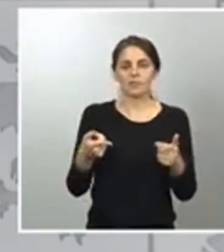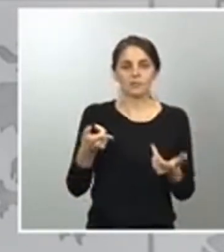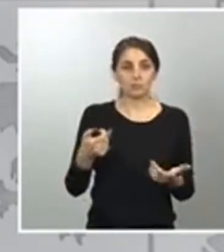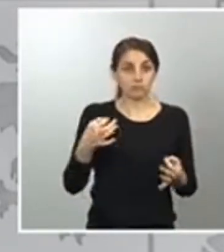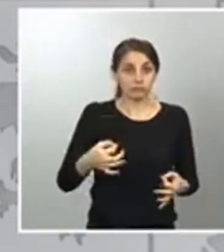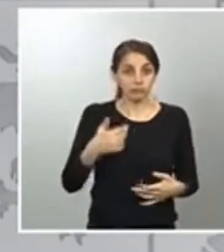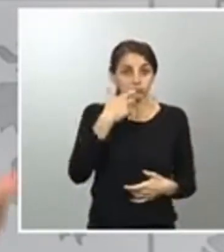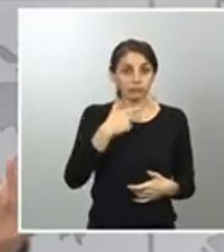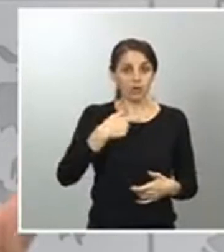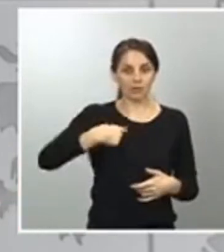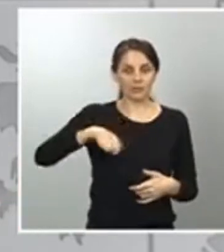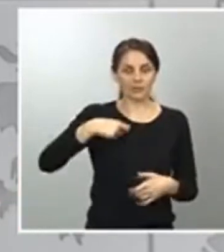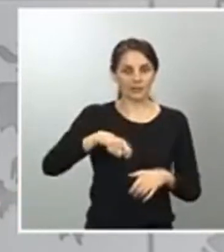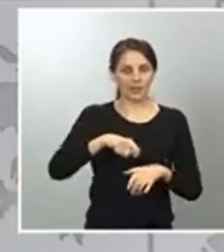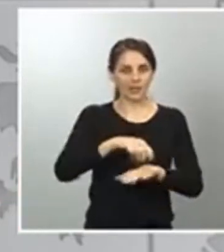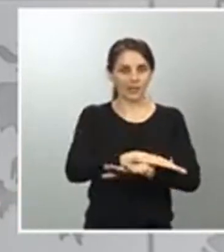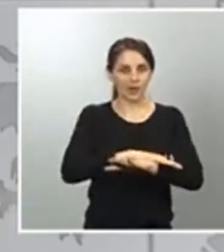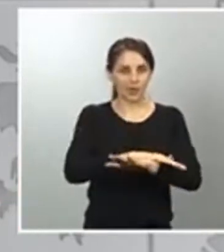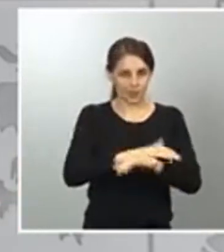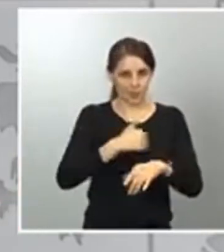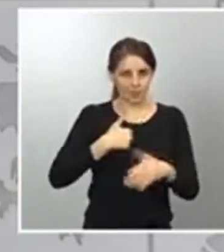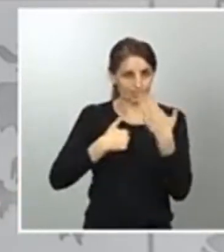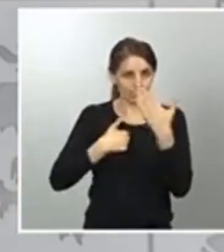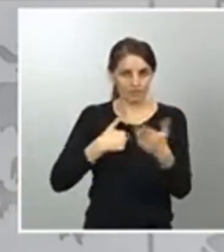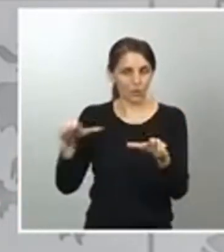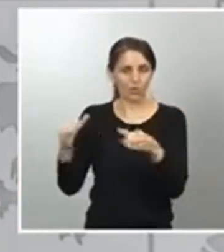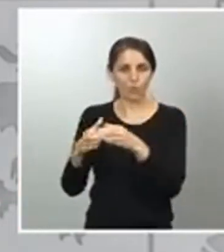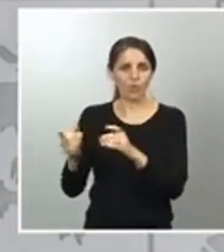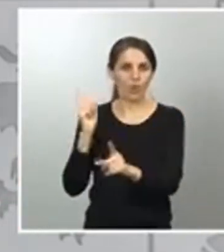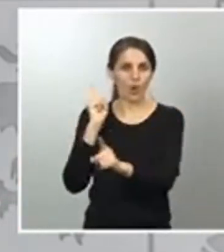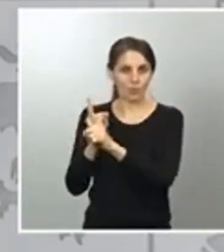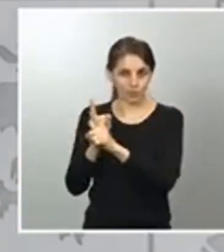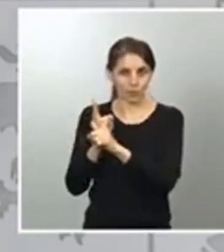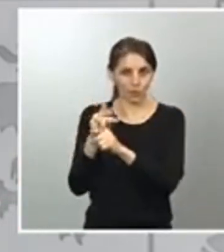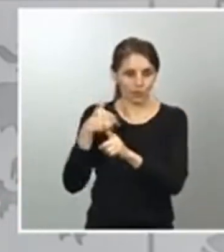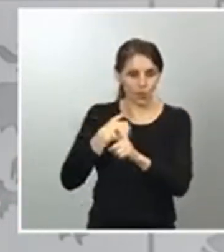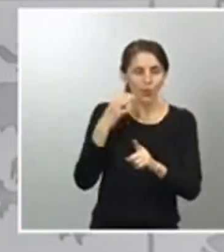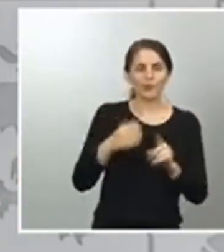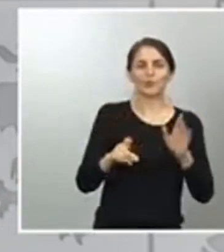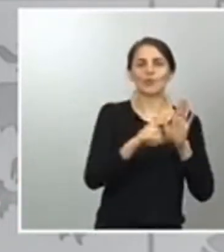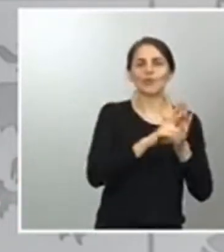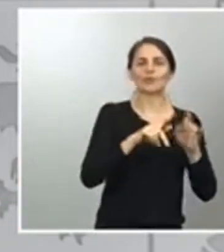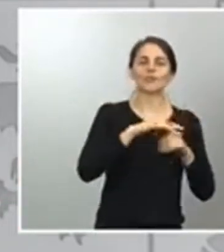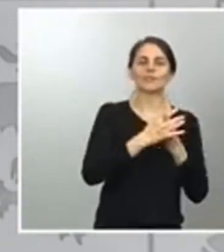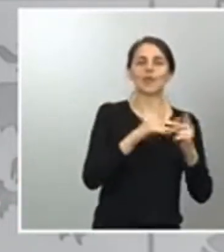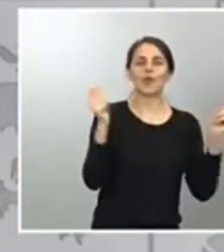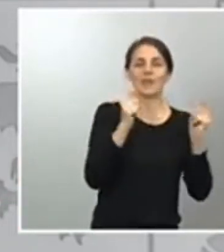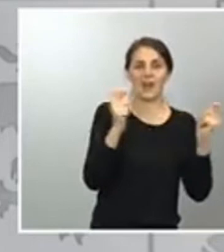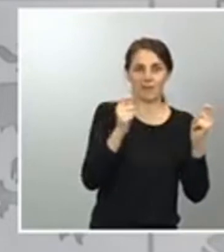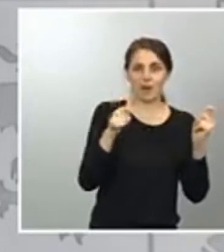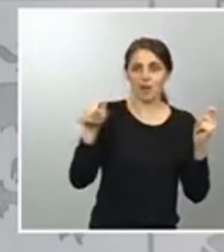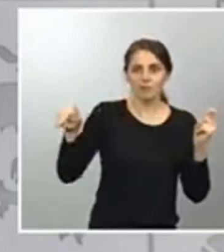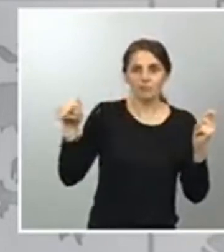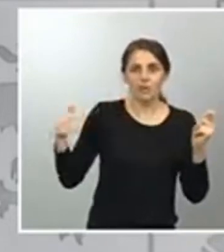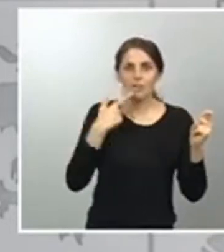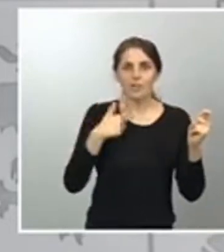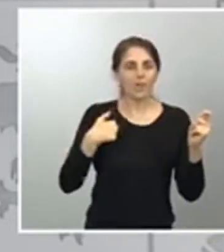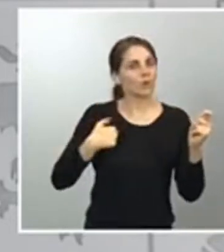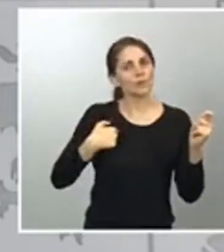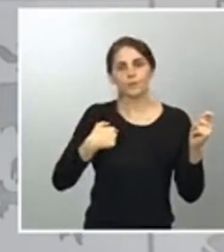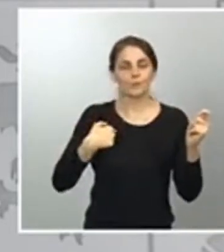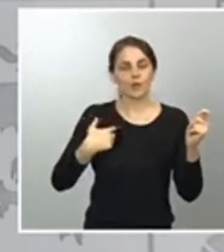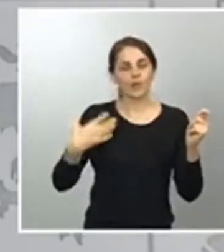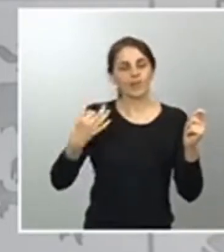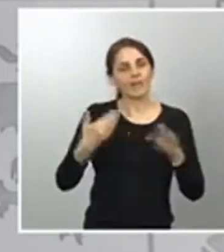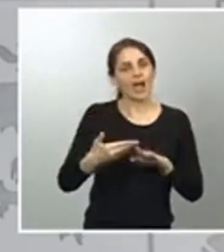se me ha planteado como reproche por parte de la oposición al principio del estado de alarma el que tardara unos días más de lo que tenían a su